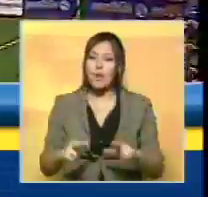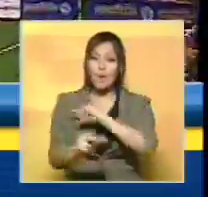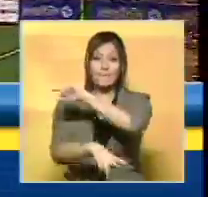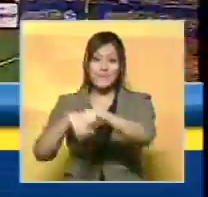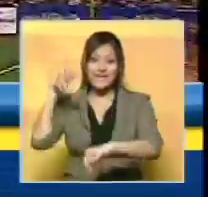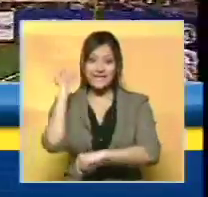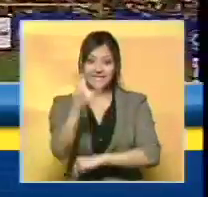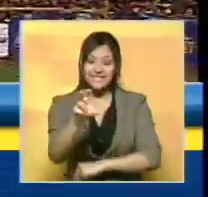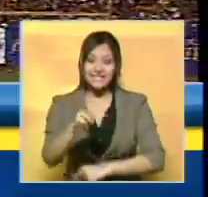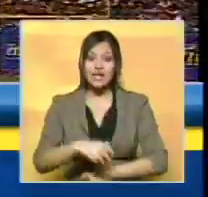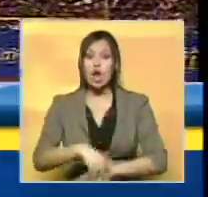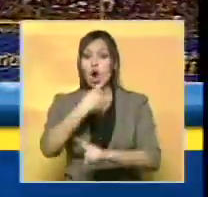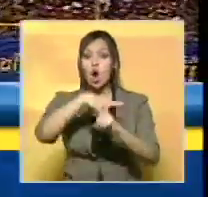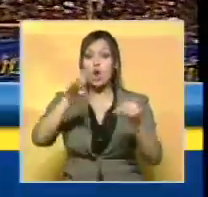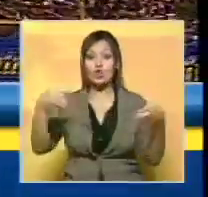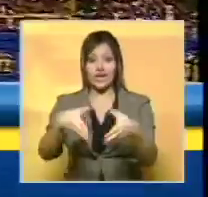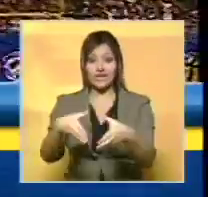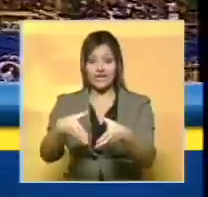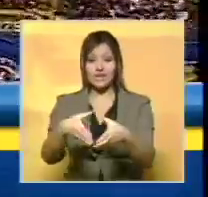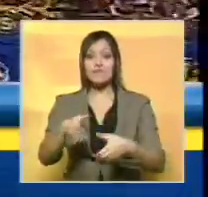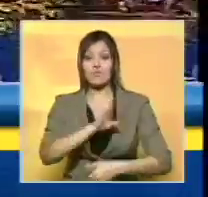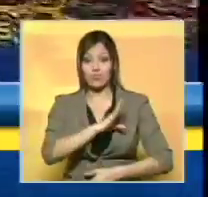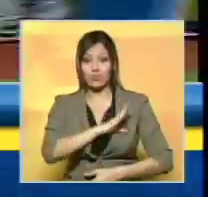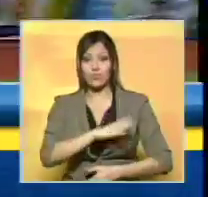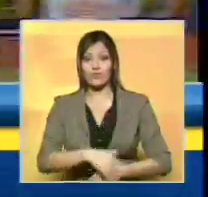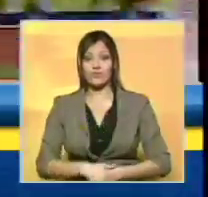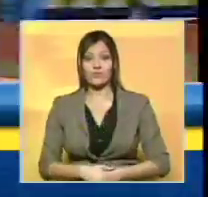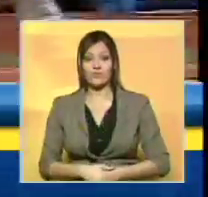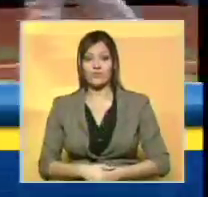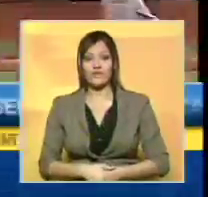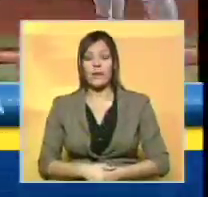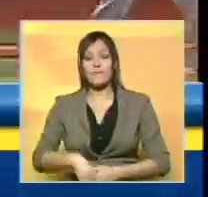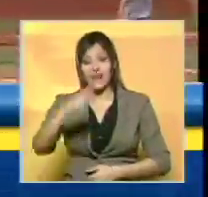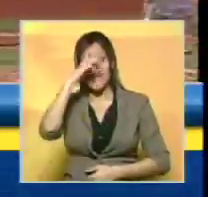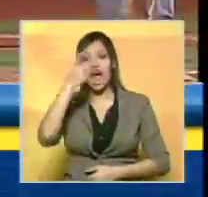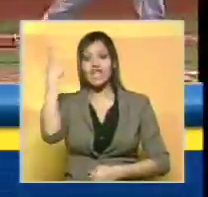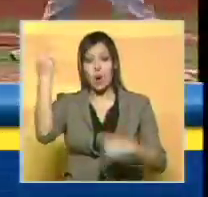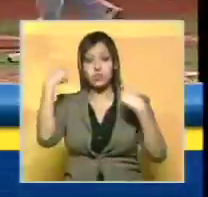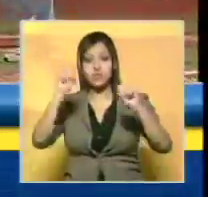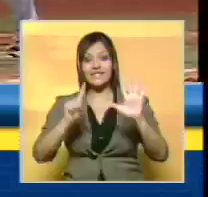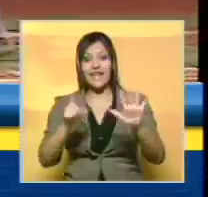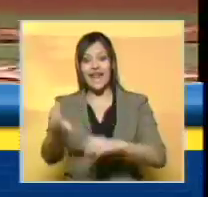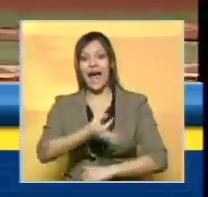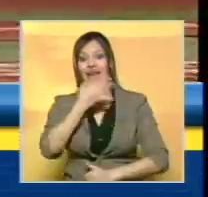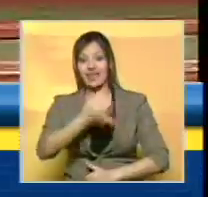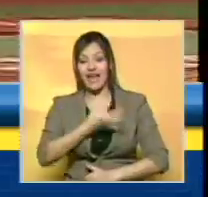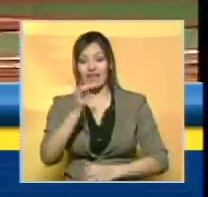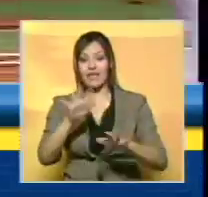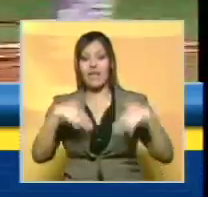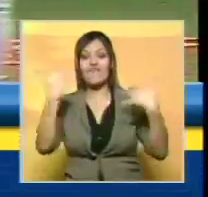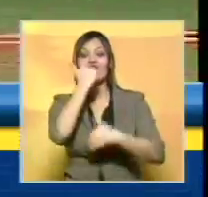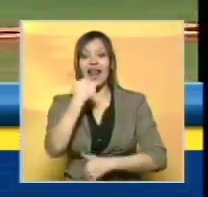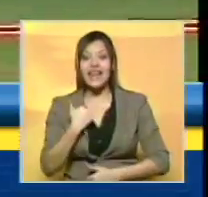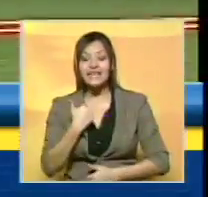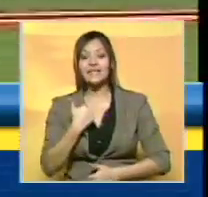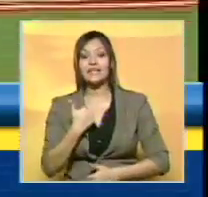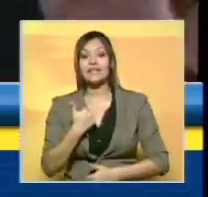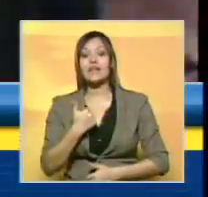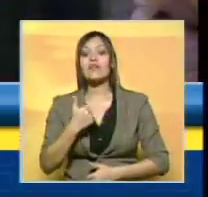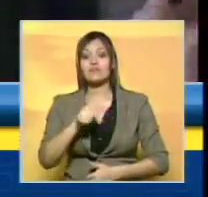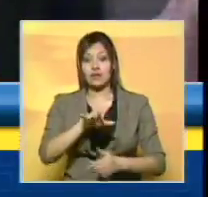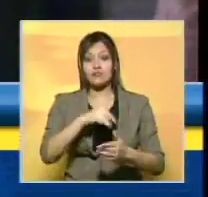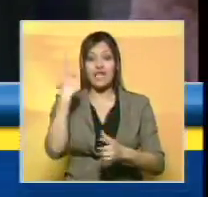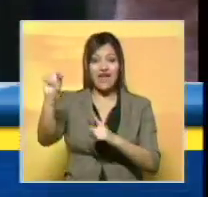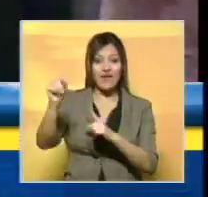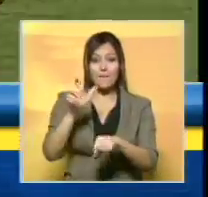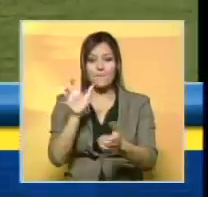calientes de otros equipos de nuestra liga. Magallanes se entrenó ayer desde las 6 de la tarde en el José Bernardo Pérez de Valencia. Se espera que viajen a